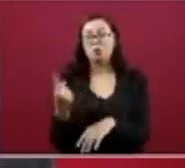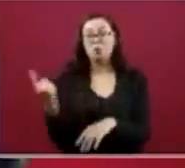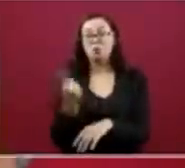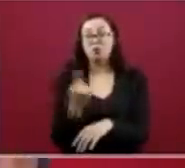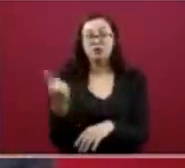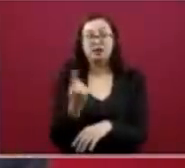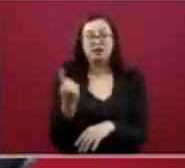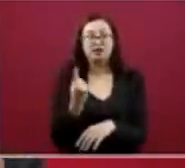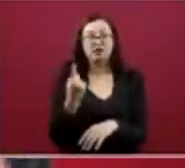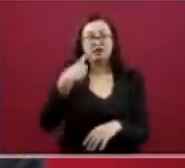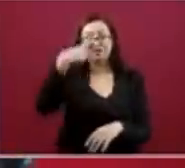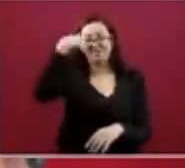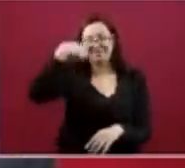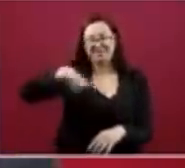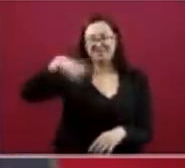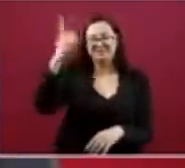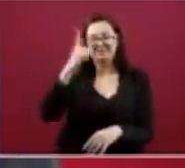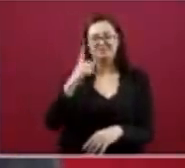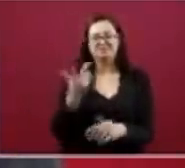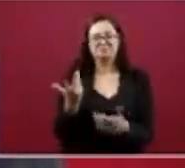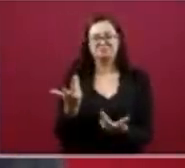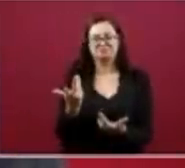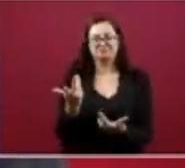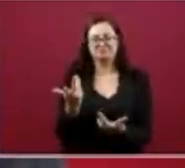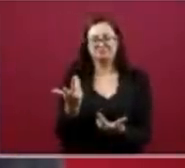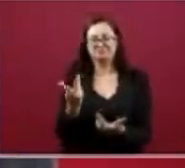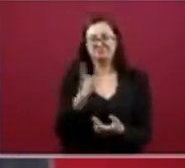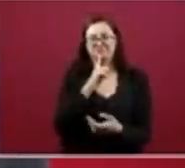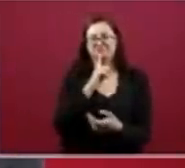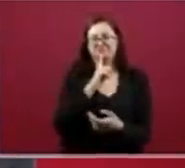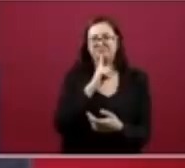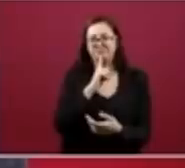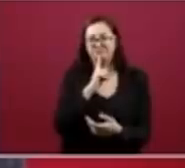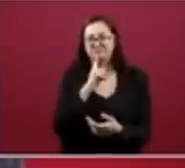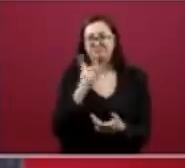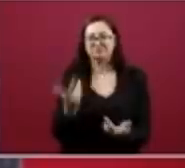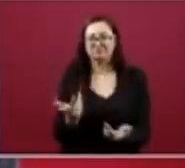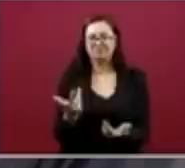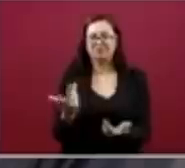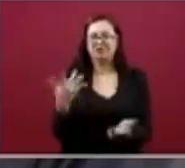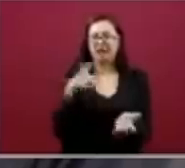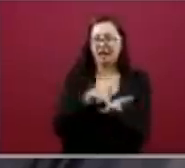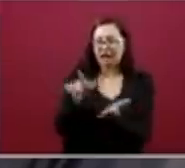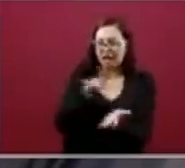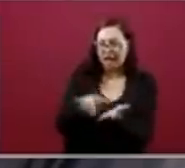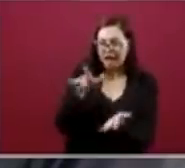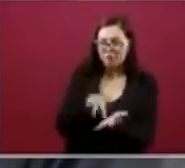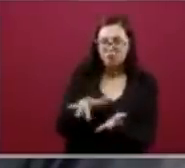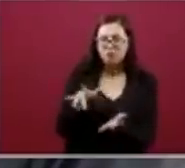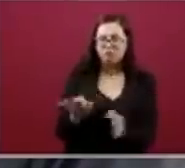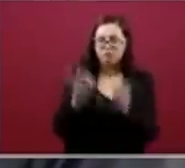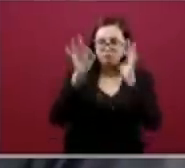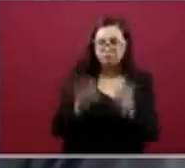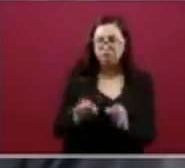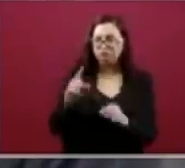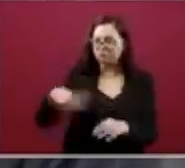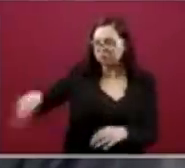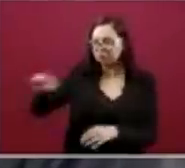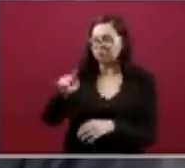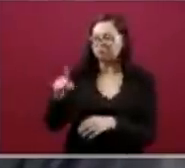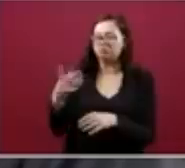no es fácil la instrumentación para que le llegue el apoyo de manera directa al